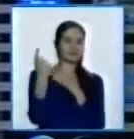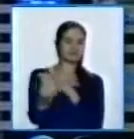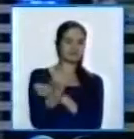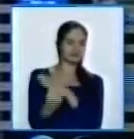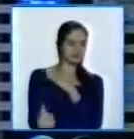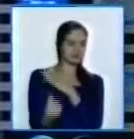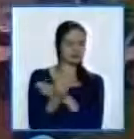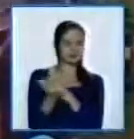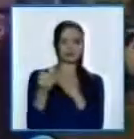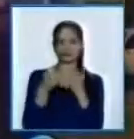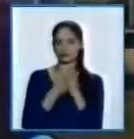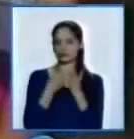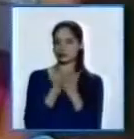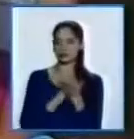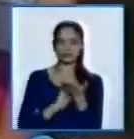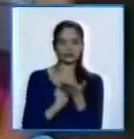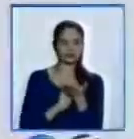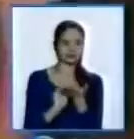estigmatización.